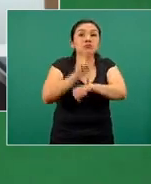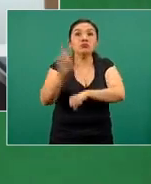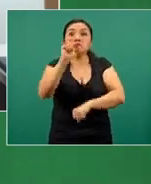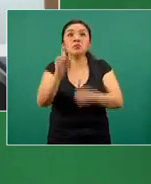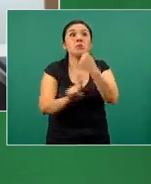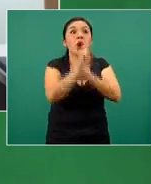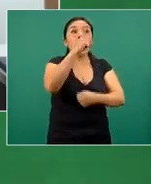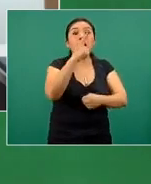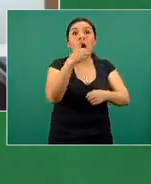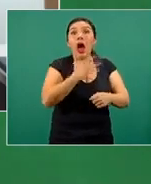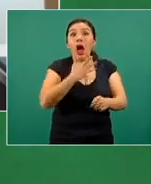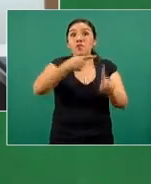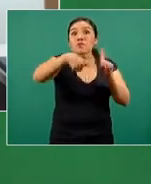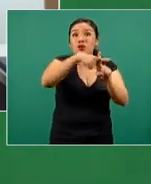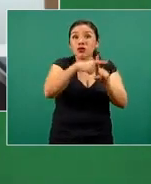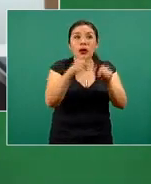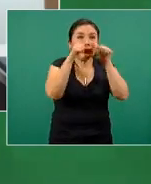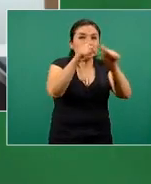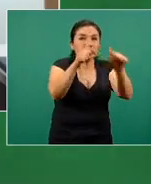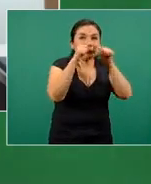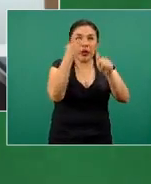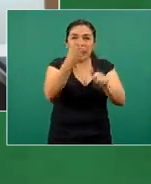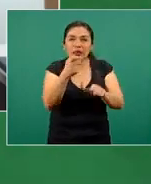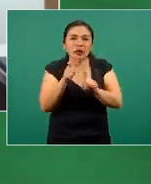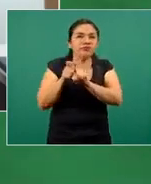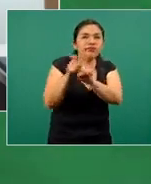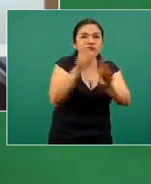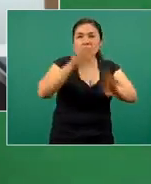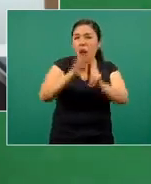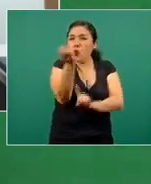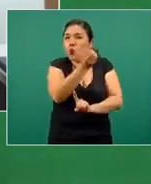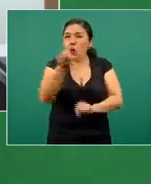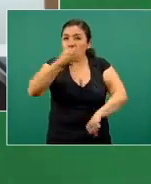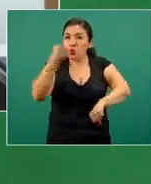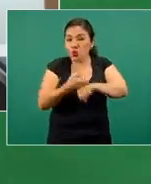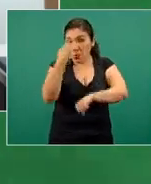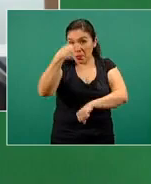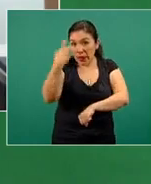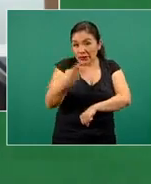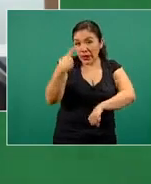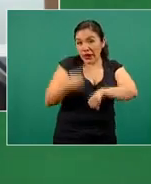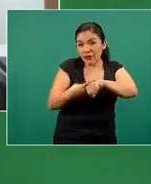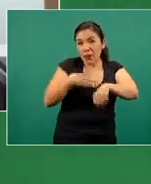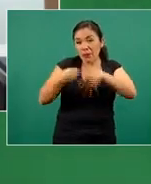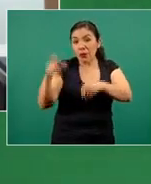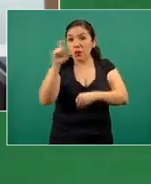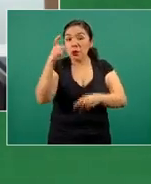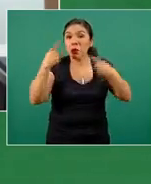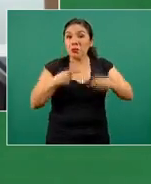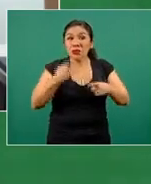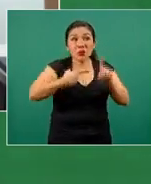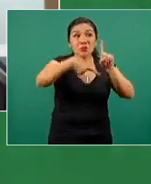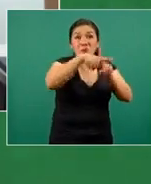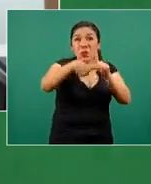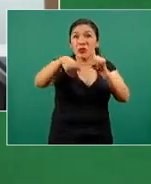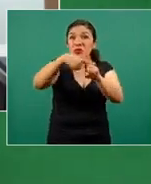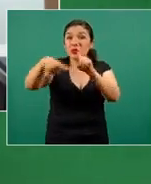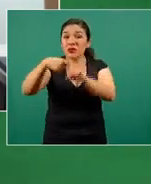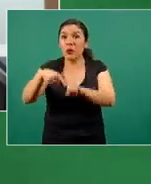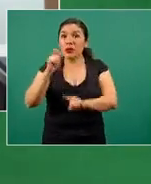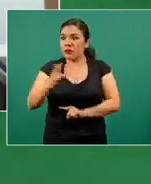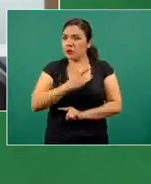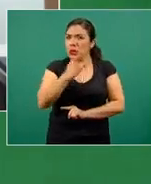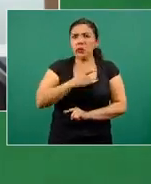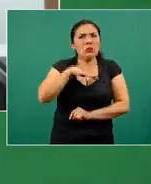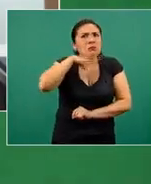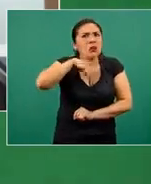contagios. Se le dio un seguimiento muy estricto a esta vigilancia epidemiológica para poder ver que los pacientes que salían positivos y fueran